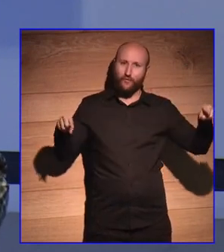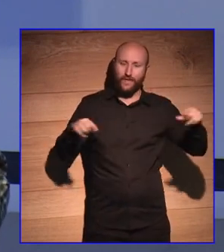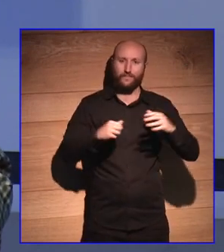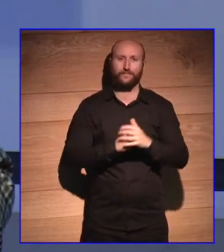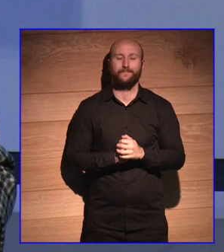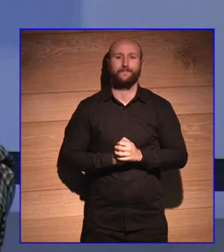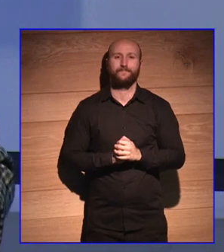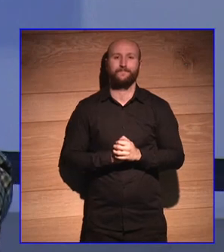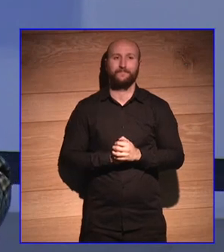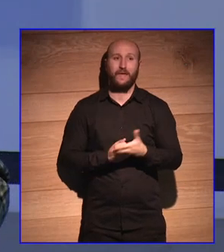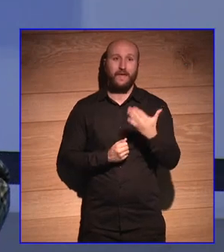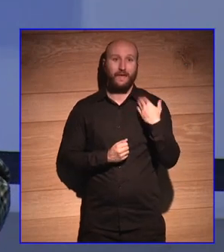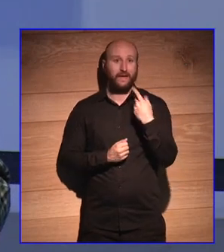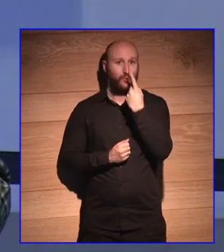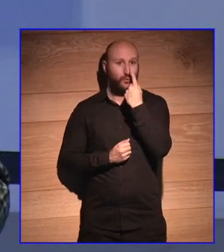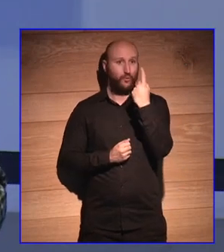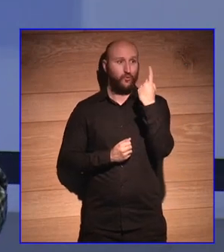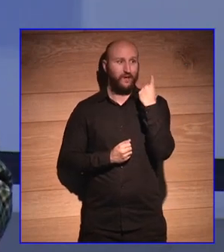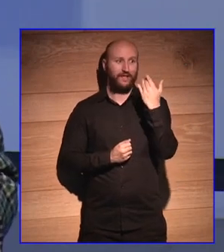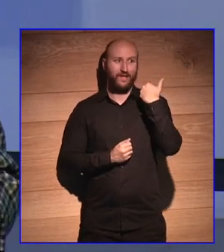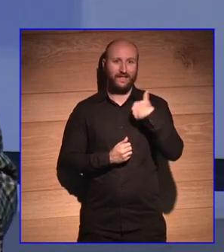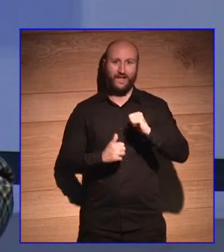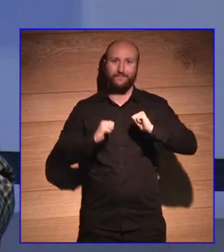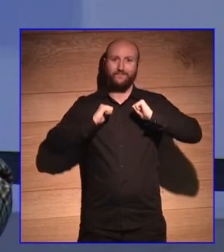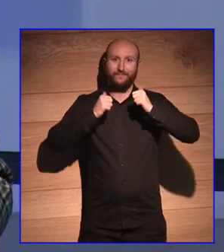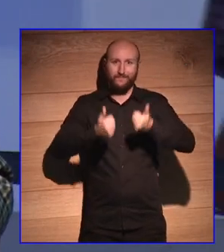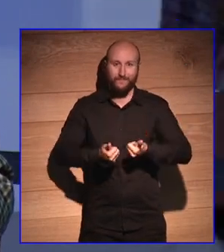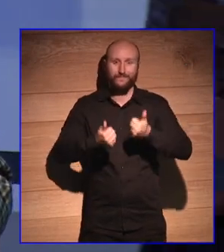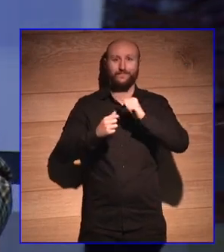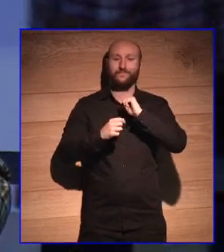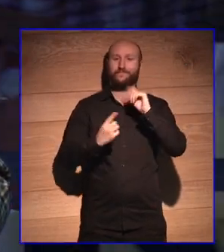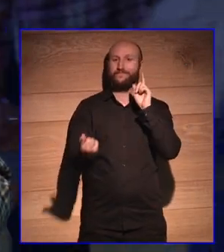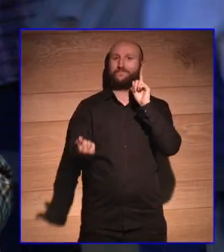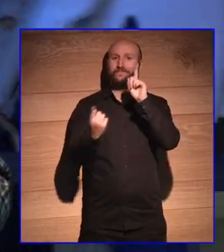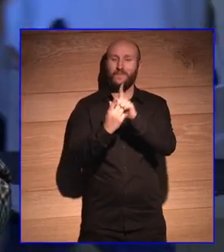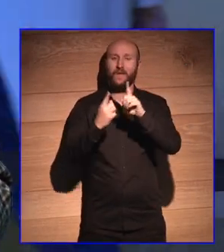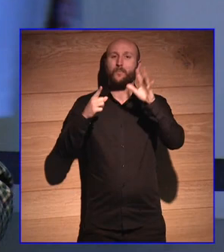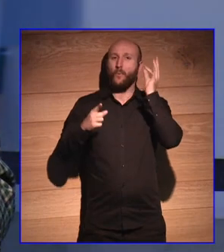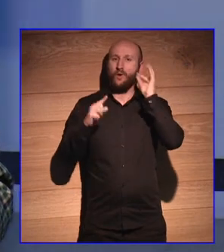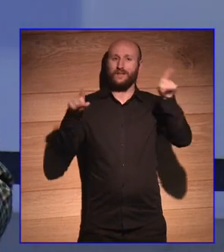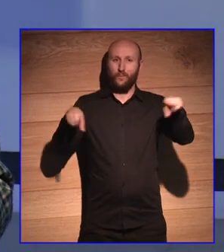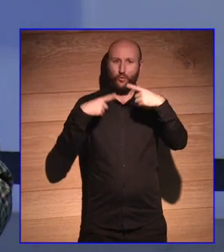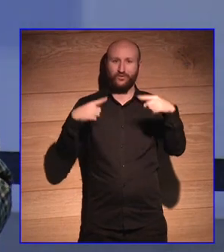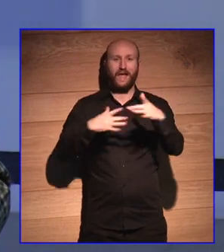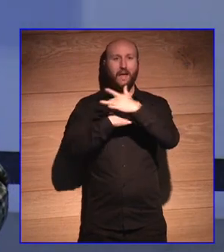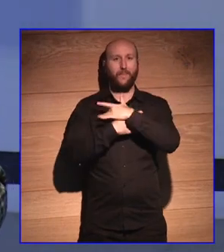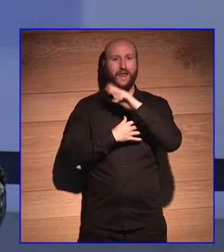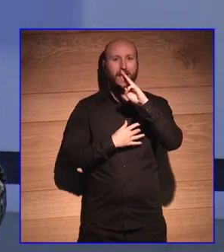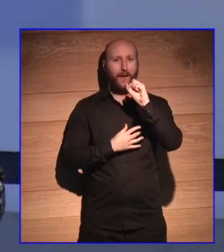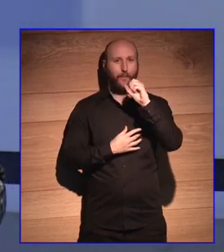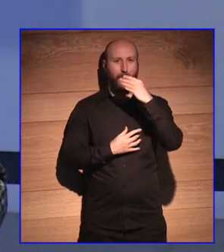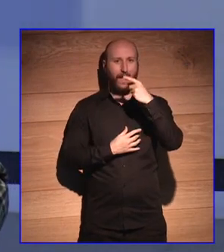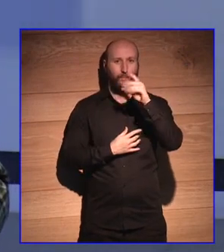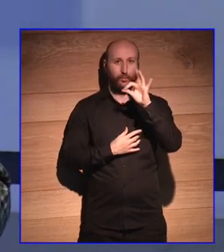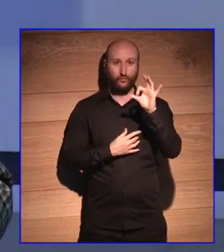en aquellos inicios hace un año ya habían empezado a gestar el encuentro mujeres músicas maría de pablos que es un encuentro que se hace desde hace un par